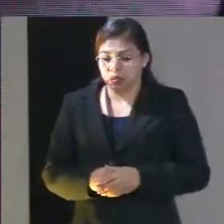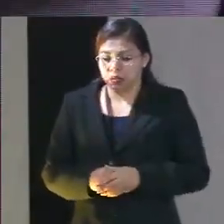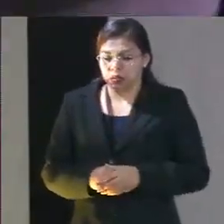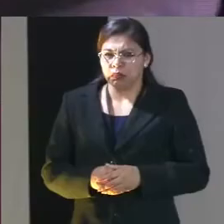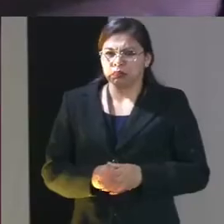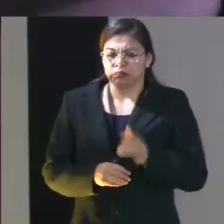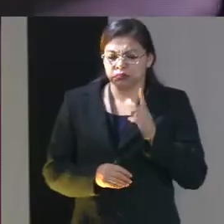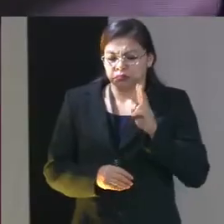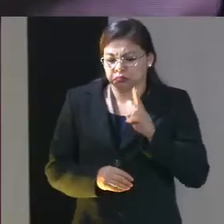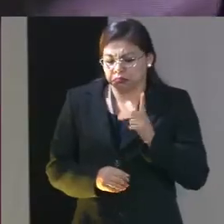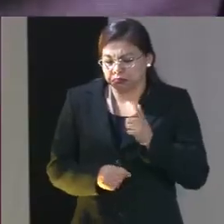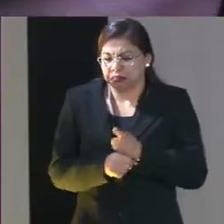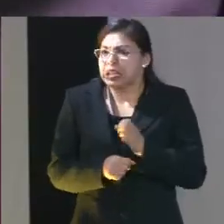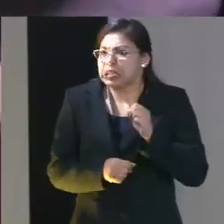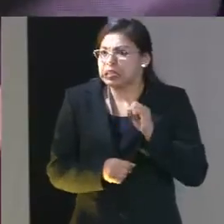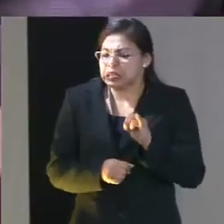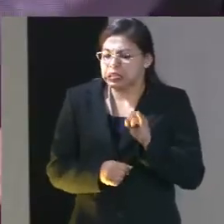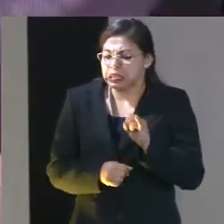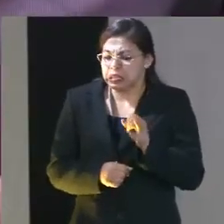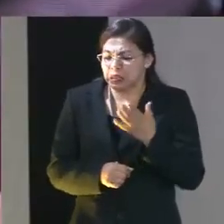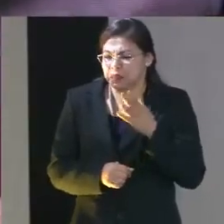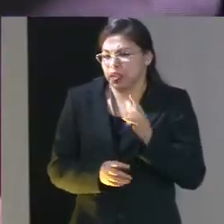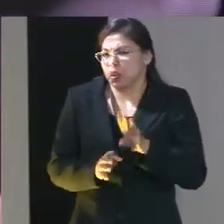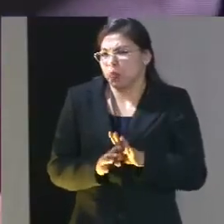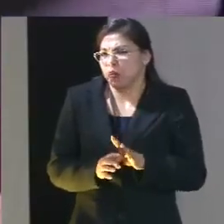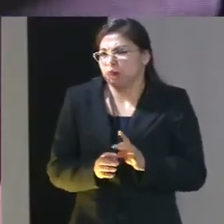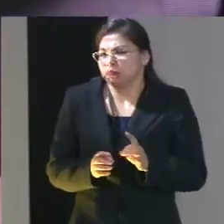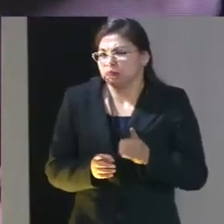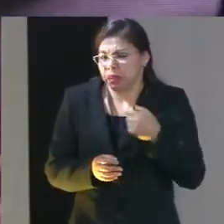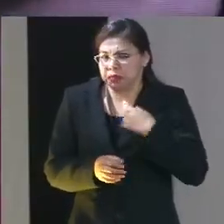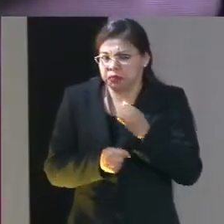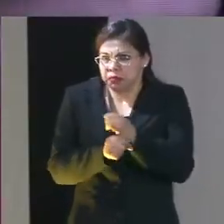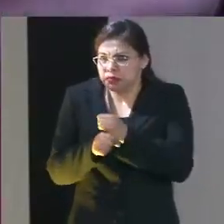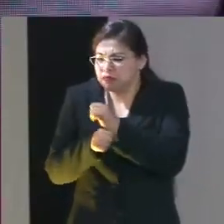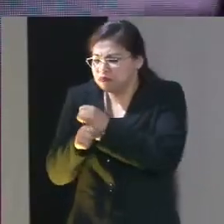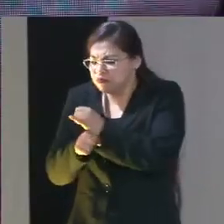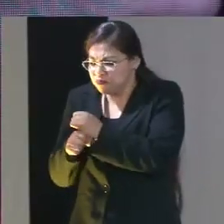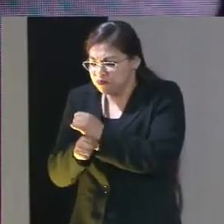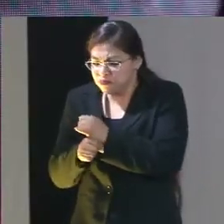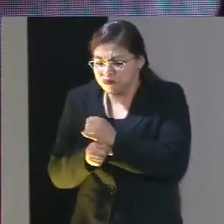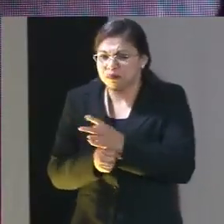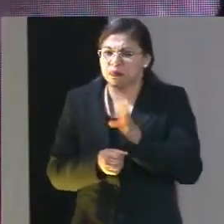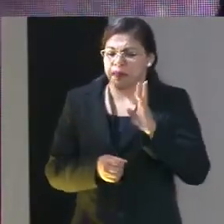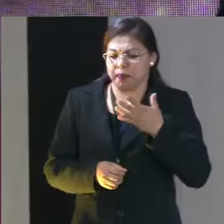Sí voy a escribir el libro, porque sí, sí sé que voy a regresar a ser investigador. Bien.